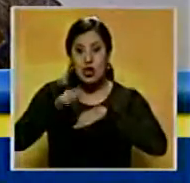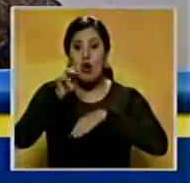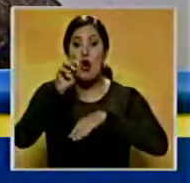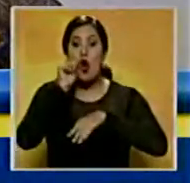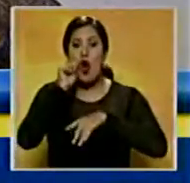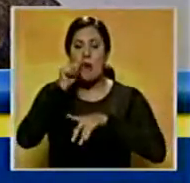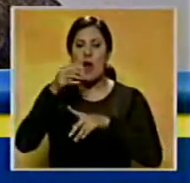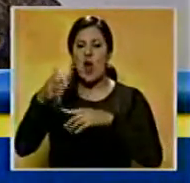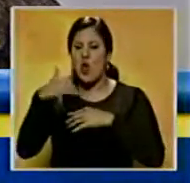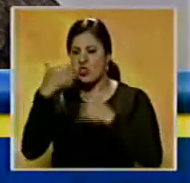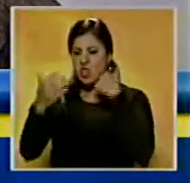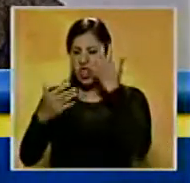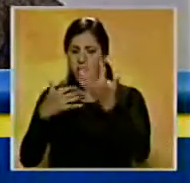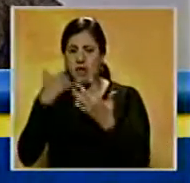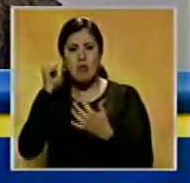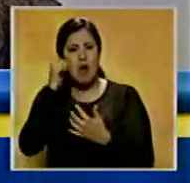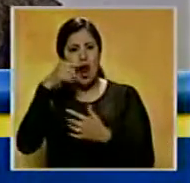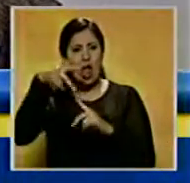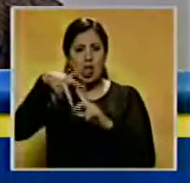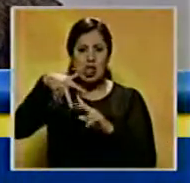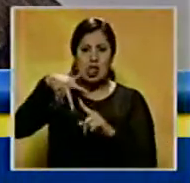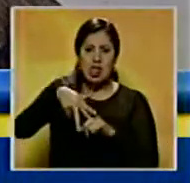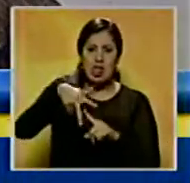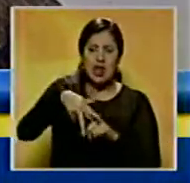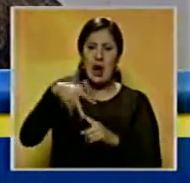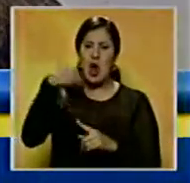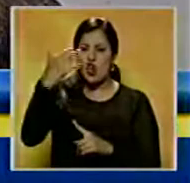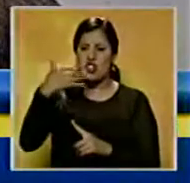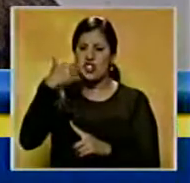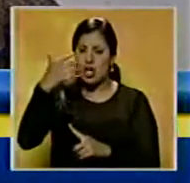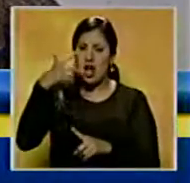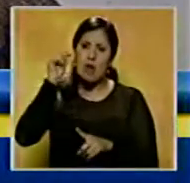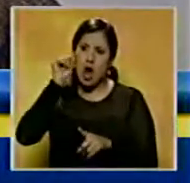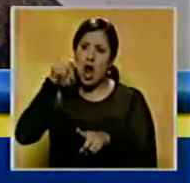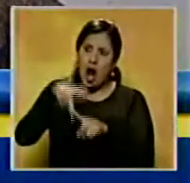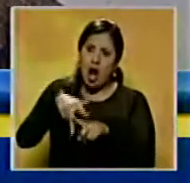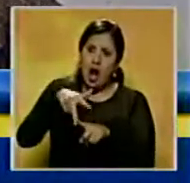descalificaciones, tratos humillantes, palabras obscenas,